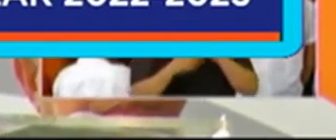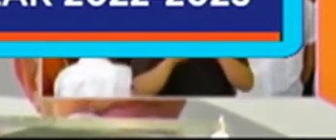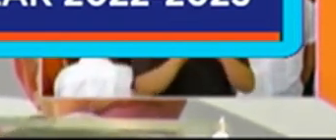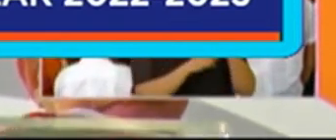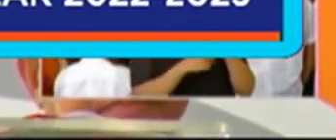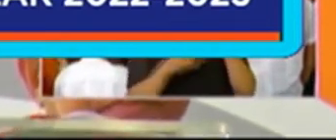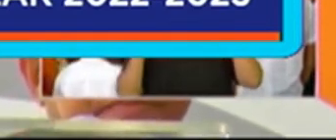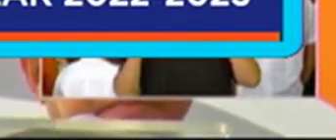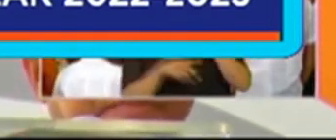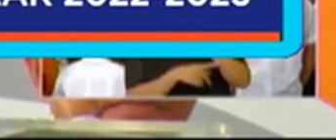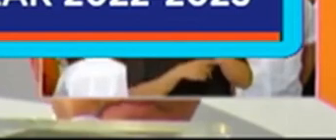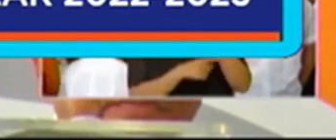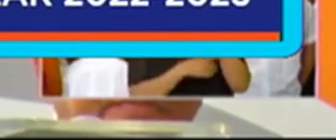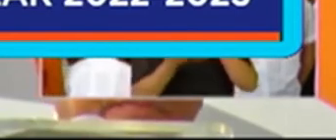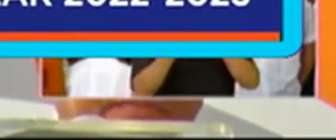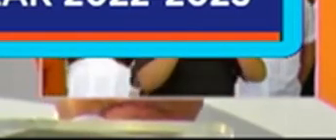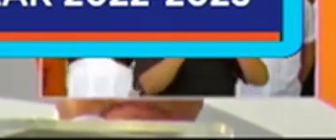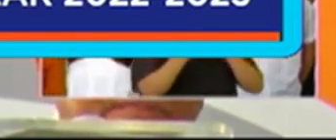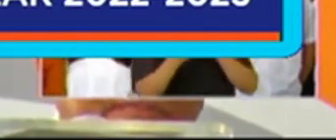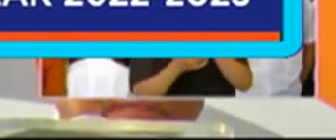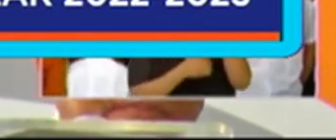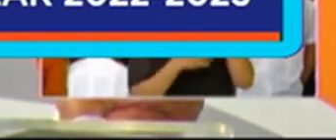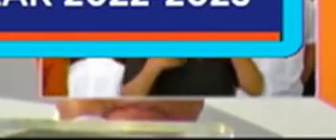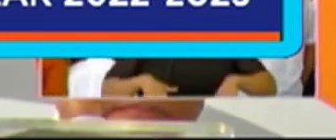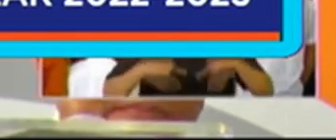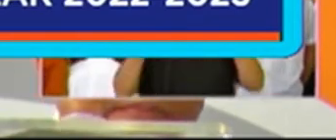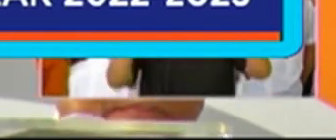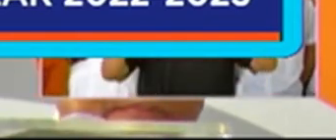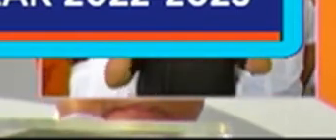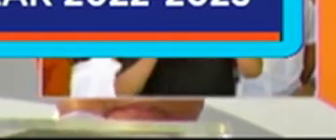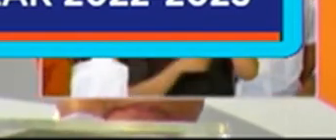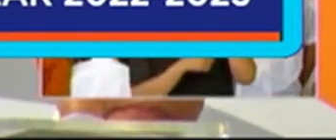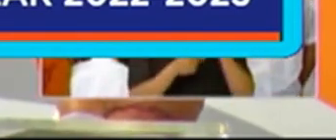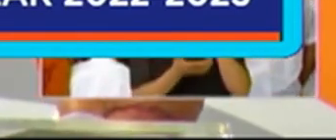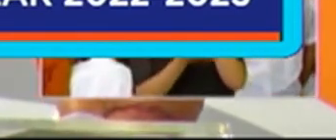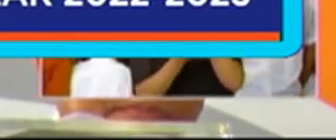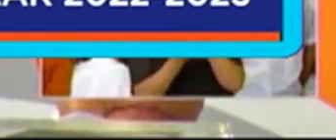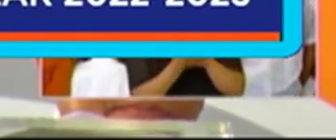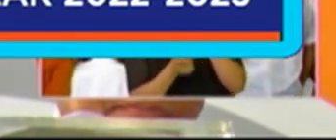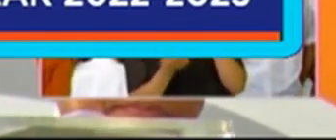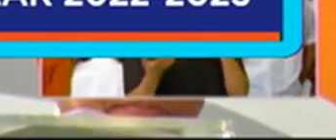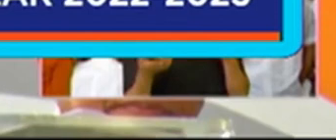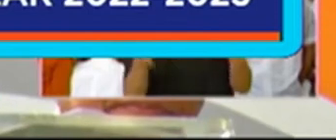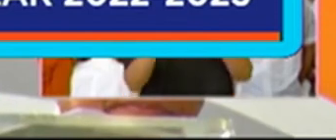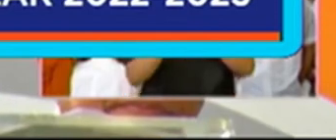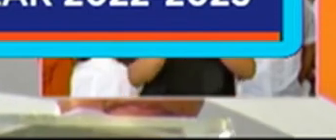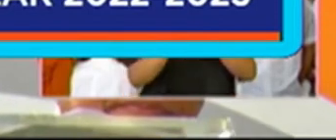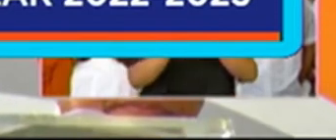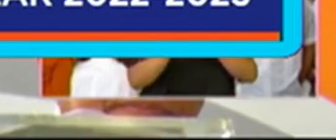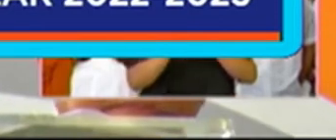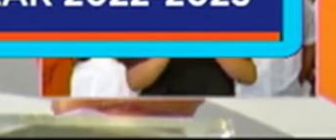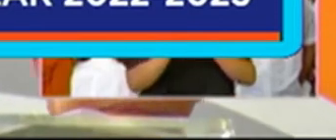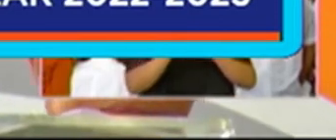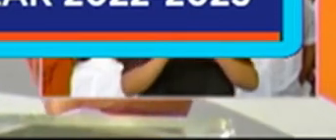radio, televisión y la internet. Fue un gran logro que la escuela dominicana no cerrara sus puertas y que